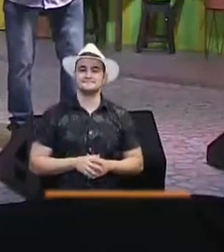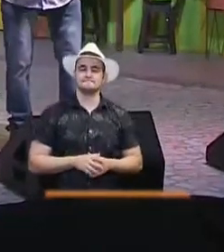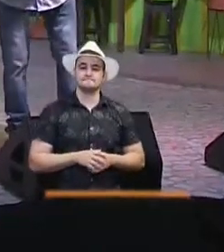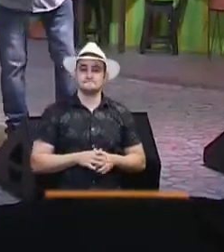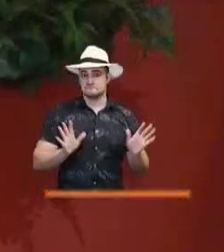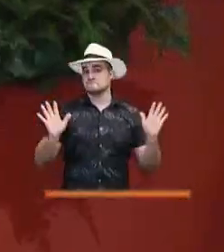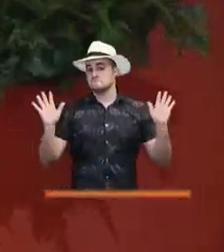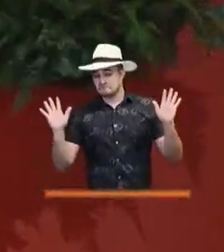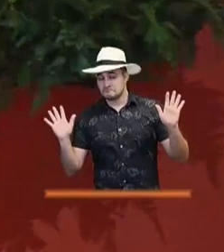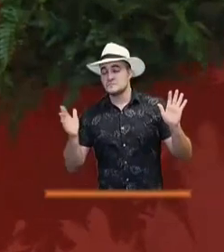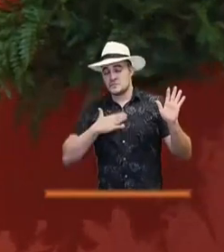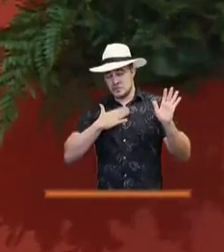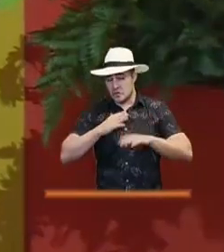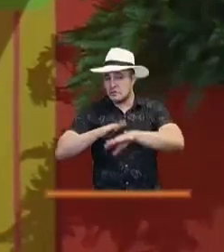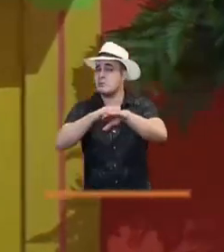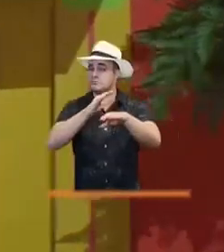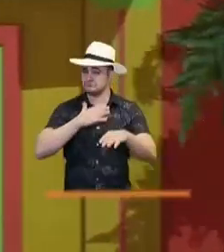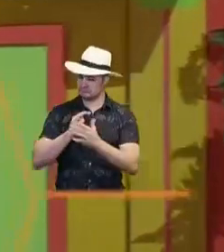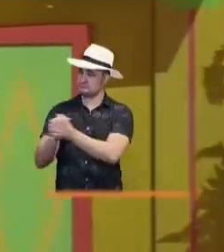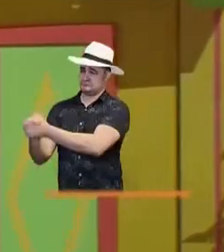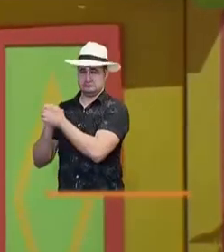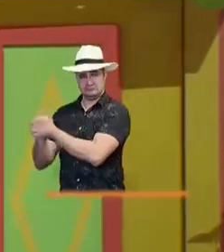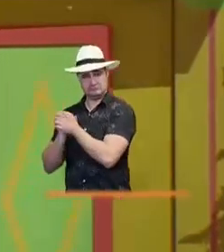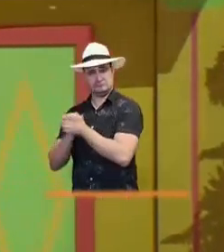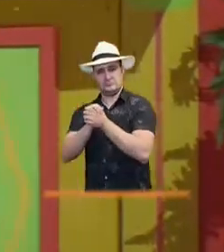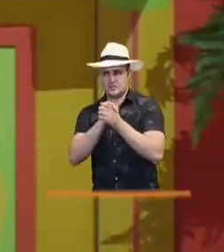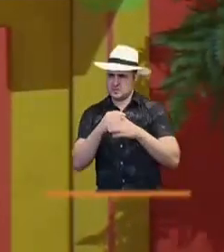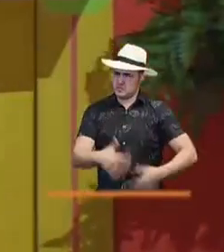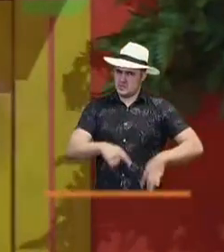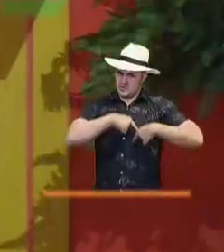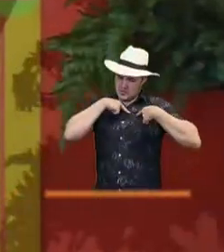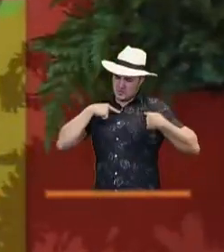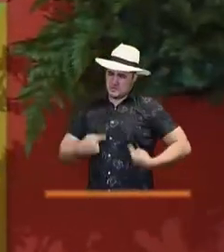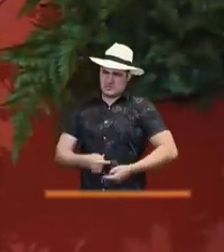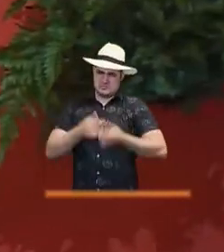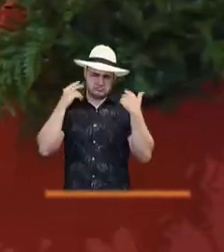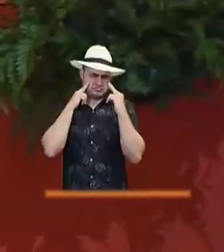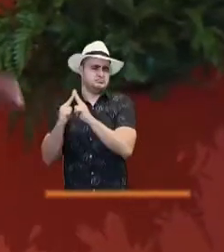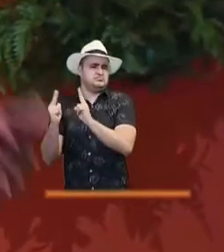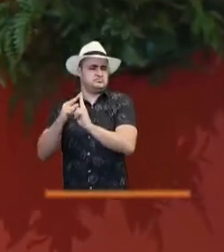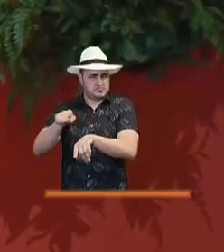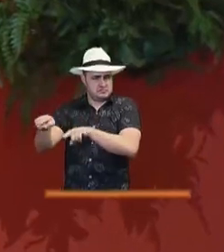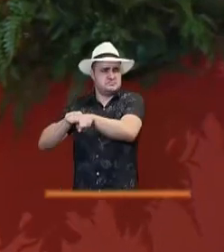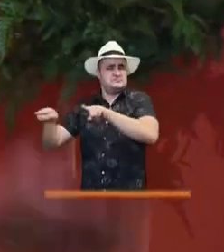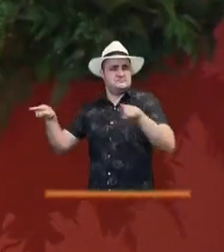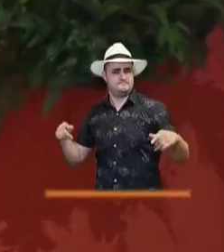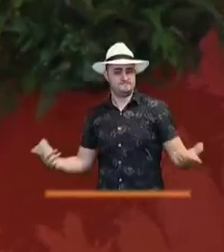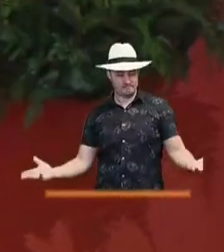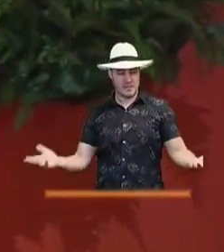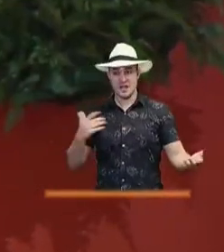Pero yo sí tengo amigos de un enorme corazón y ahora